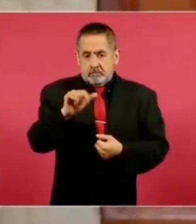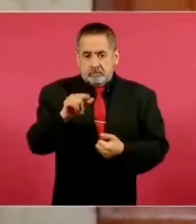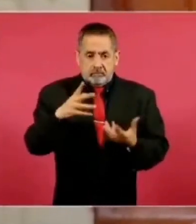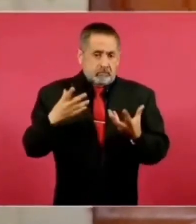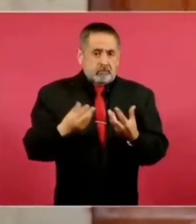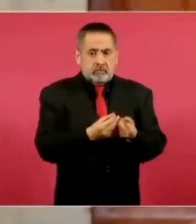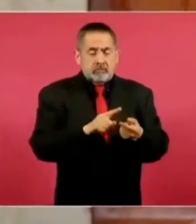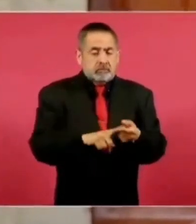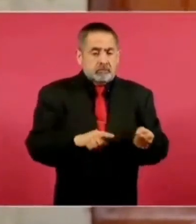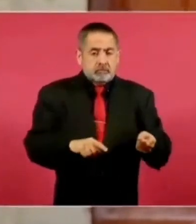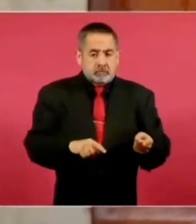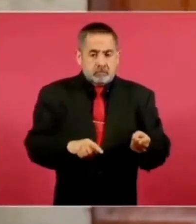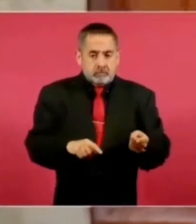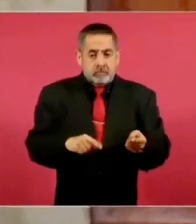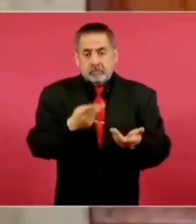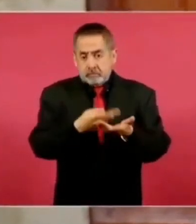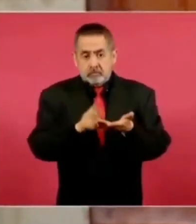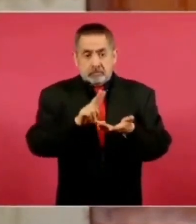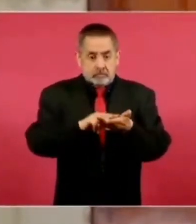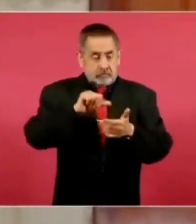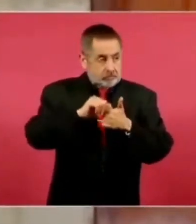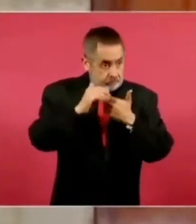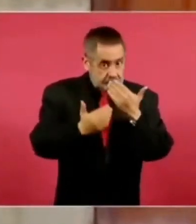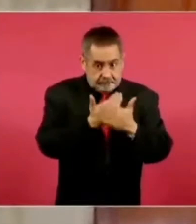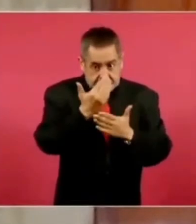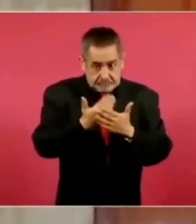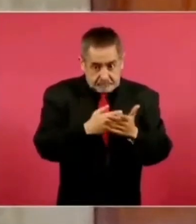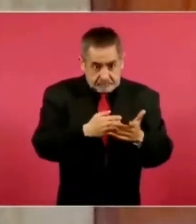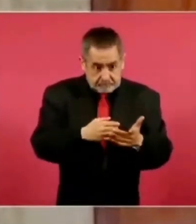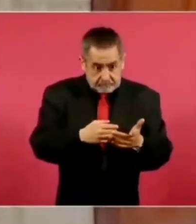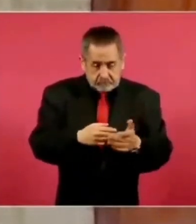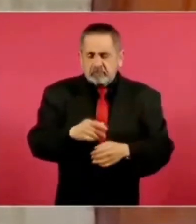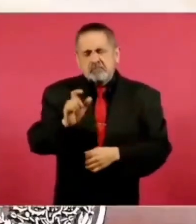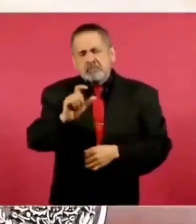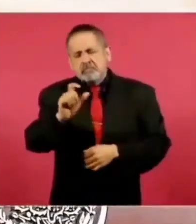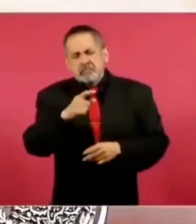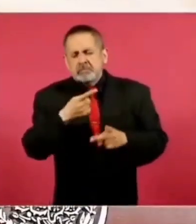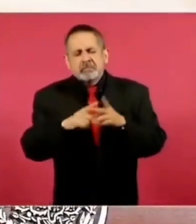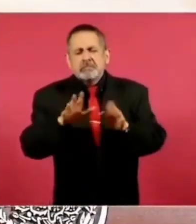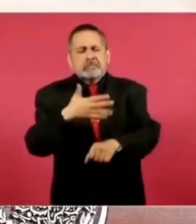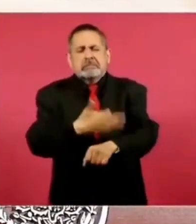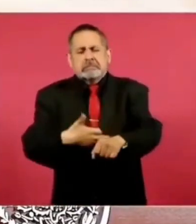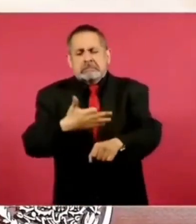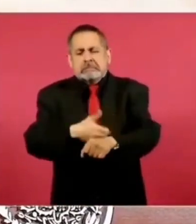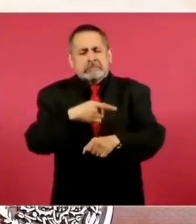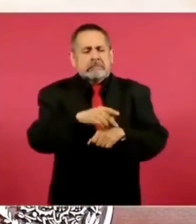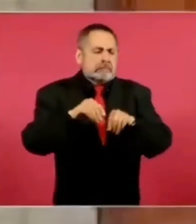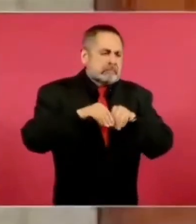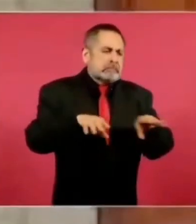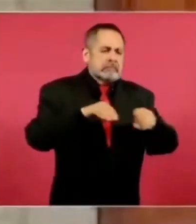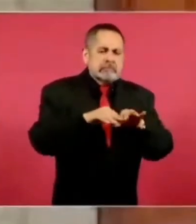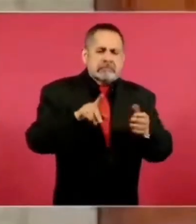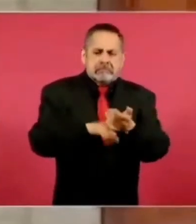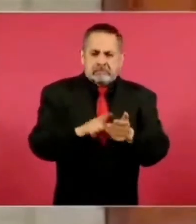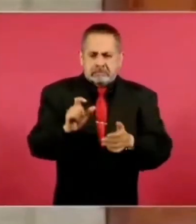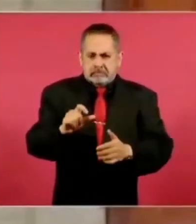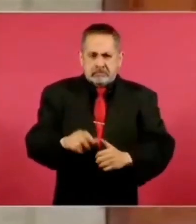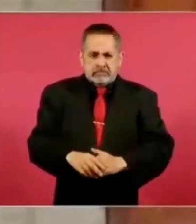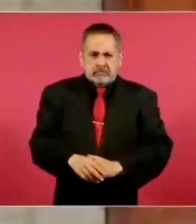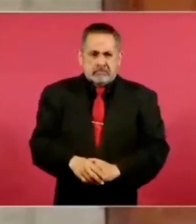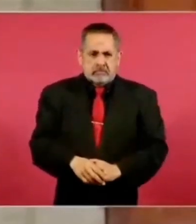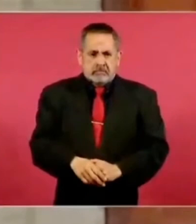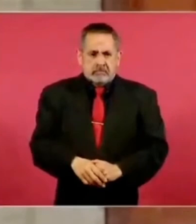matutino. Ah, va a tener otro. Sí. Pero, ¿desde cuándo tiene el de la tarde? Desde que entramos, desde el